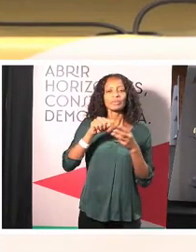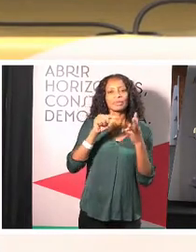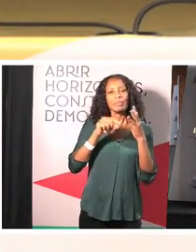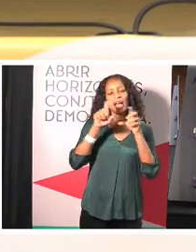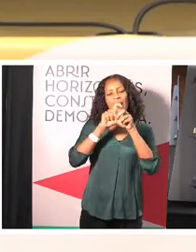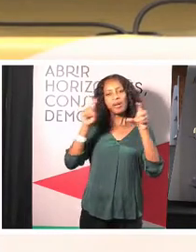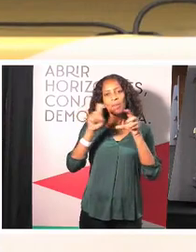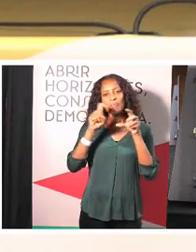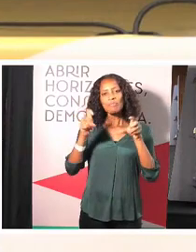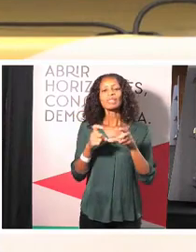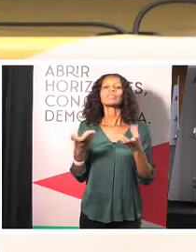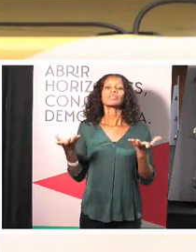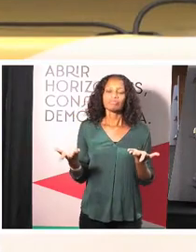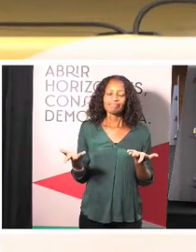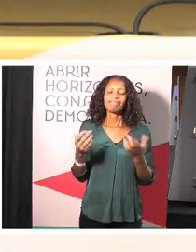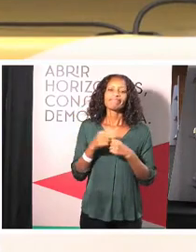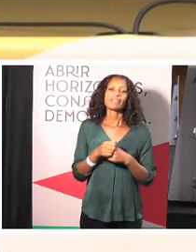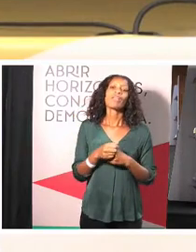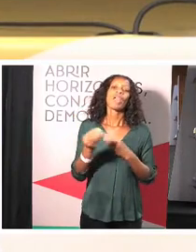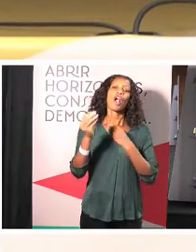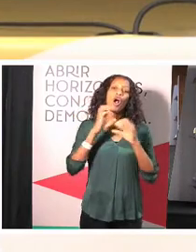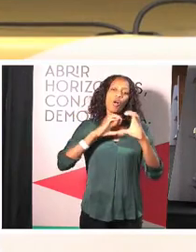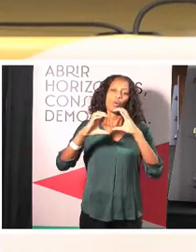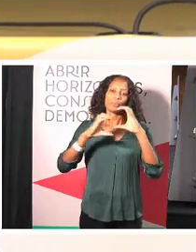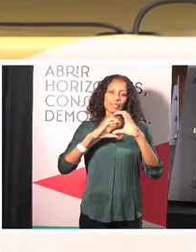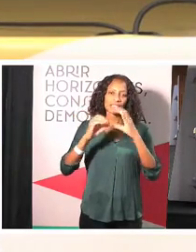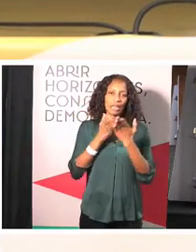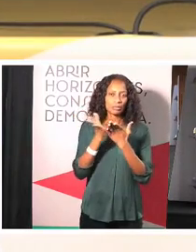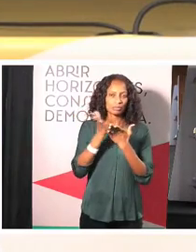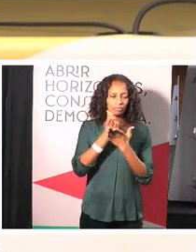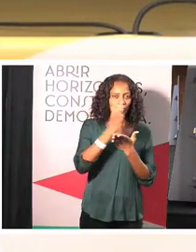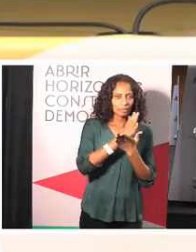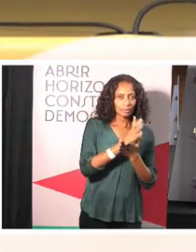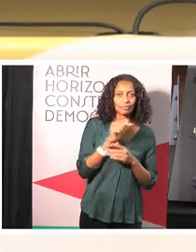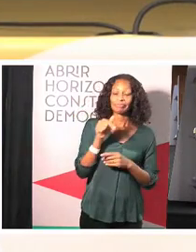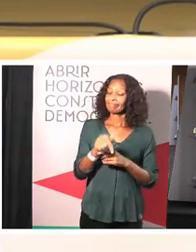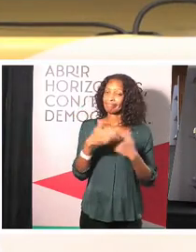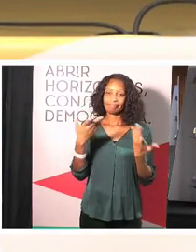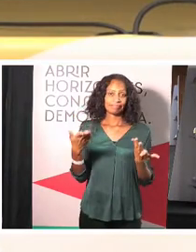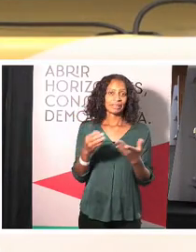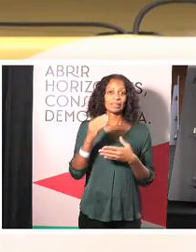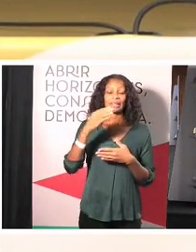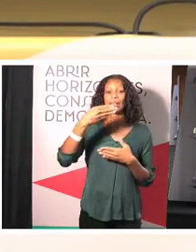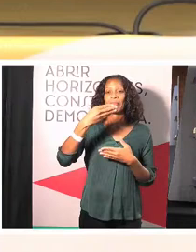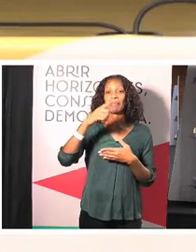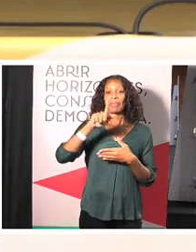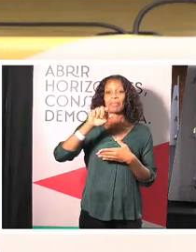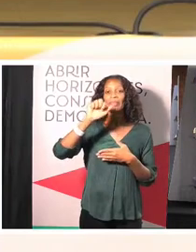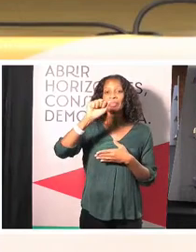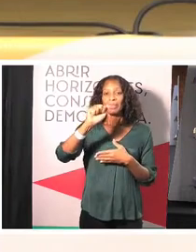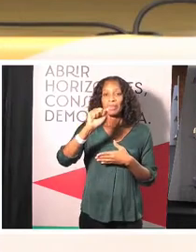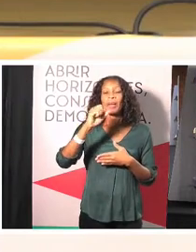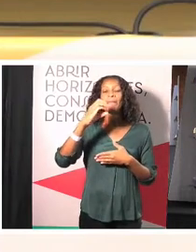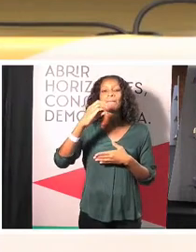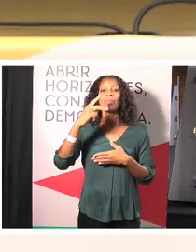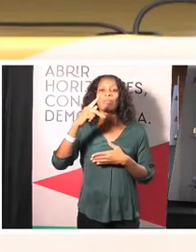en la mayor parte BlackRock es un accionista de referencia. Luego me profundizaré en ello, pero BlackRock